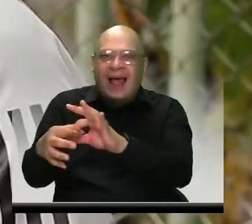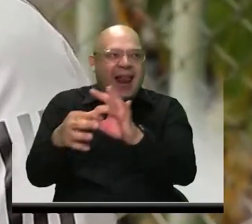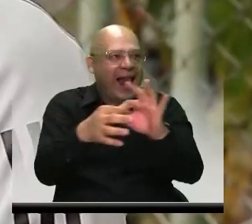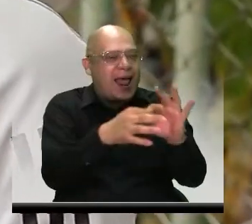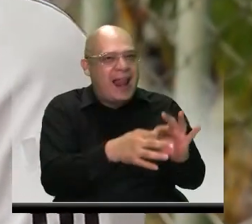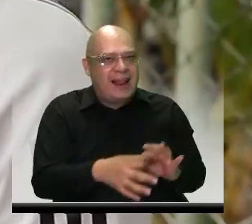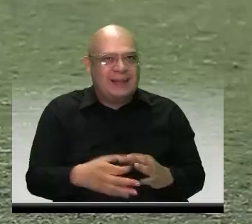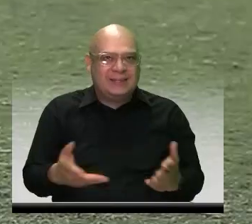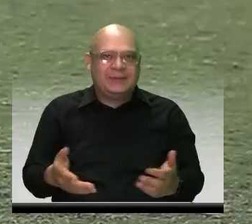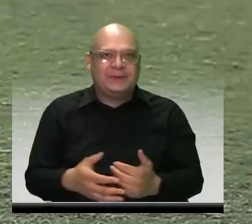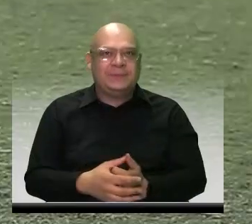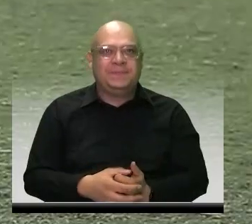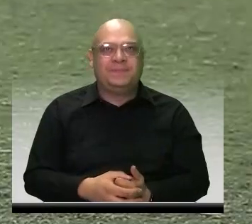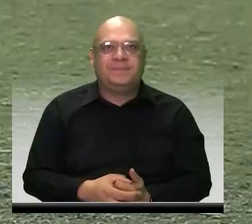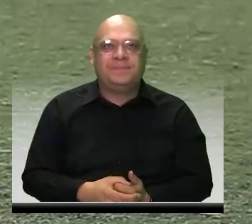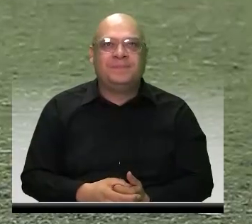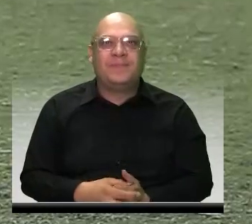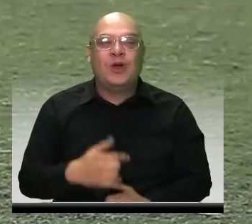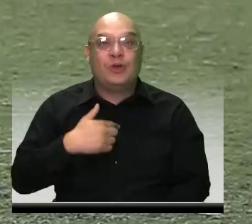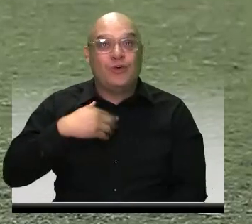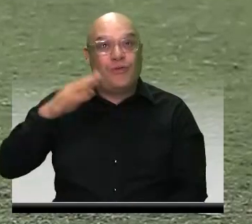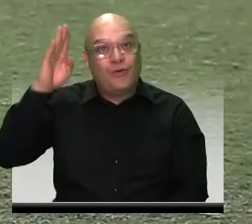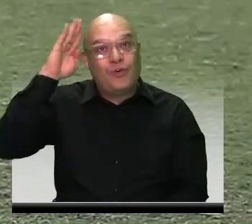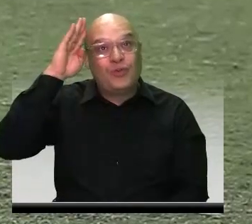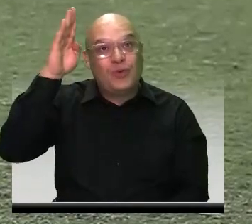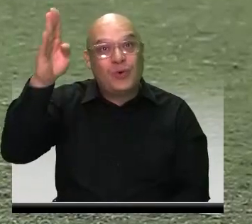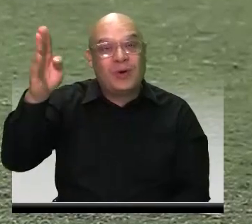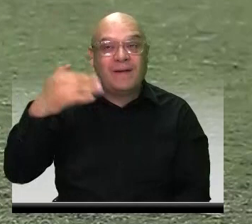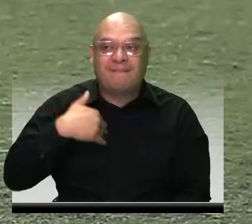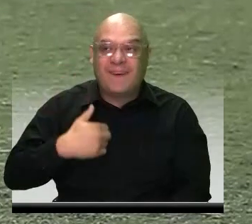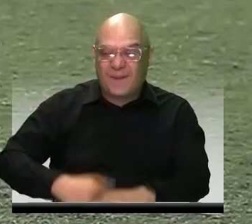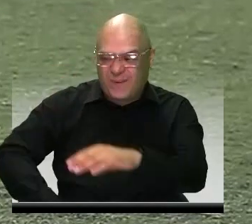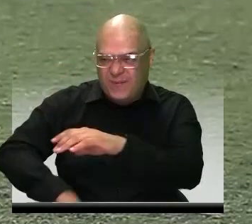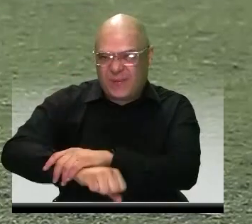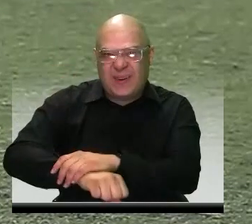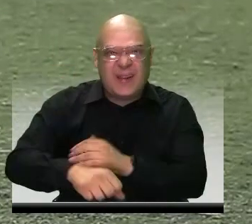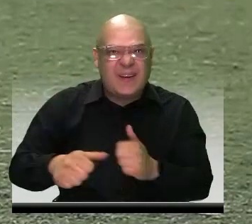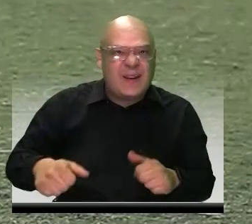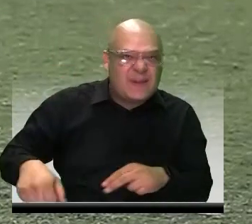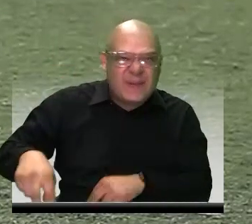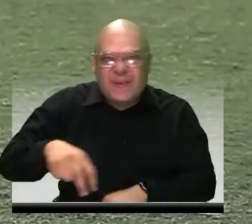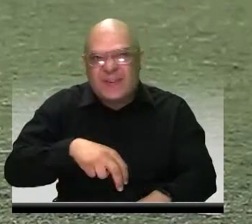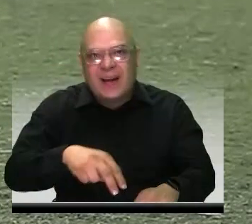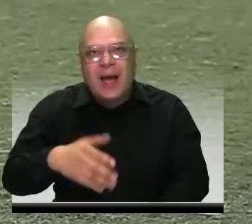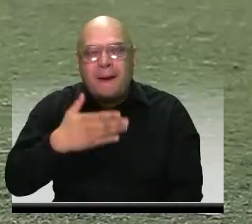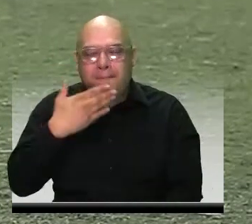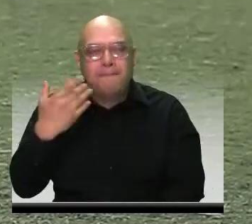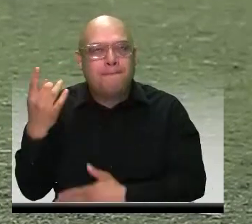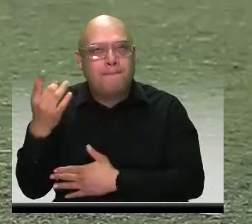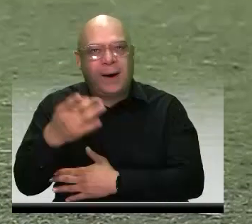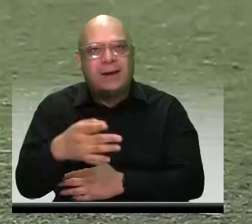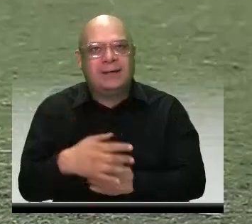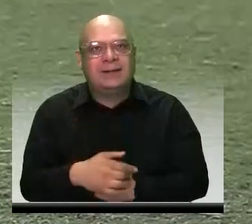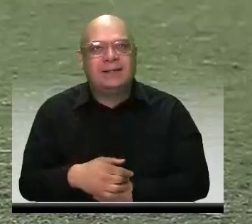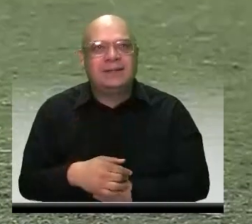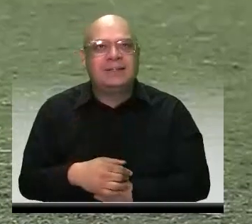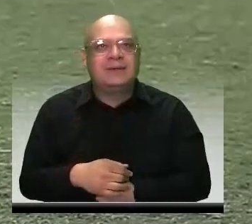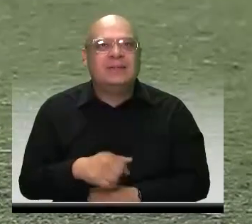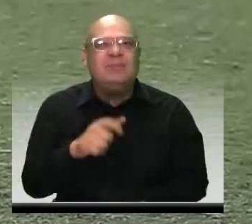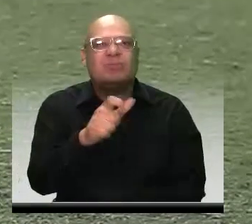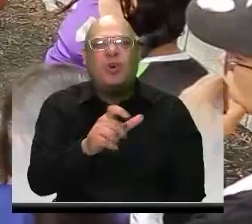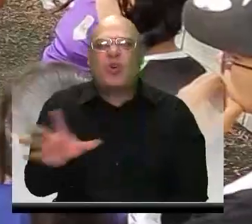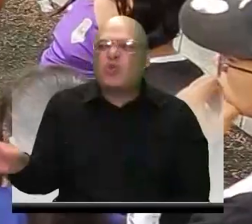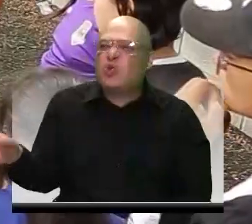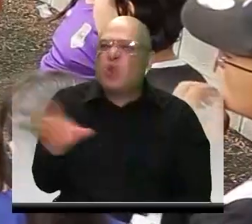un futuro yo me veo como una futbolista muy buena, no digo la mejor porque para mí todos los futbolistas son muy